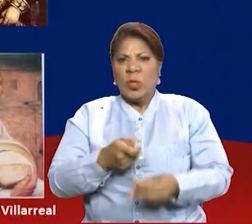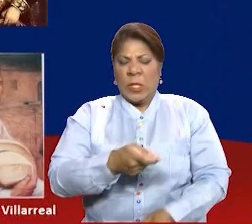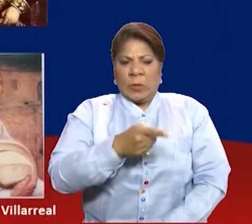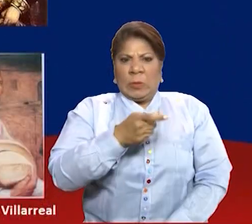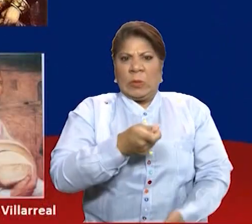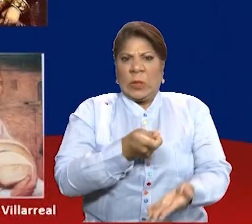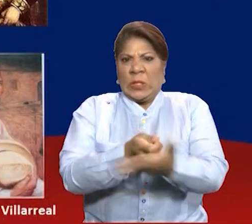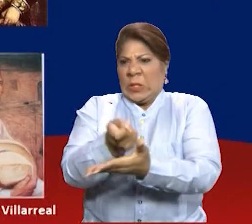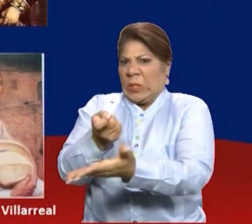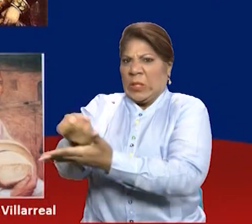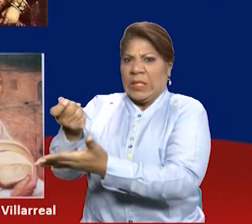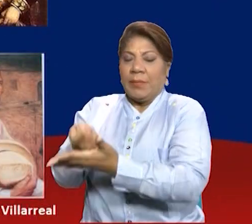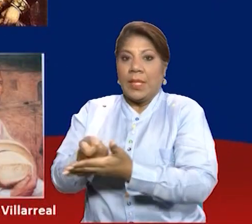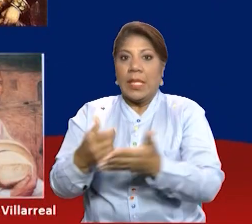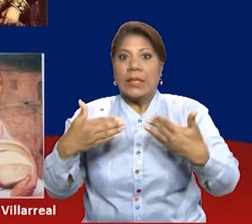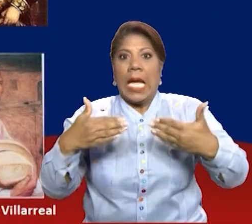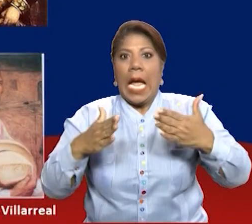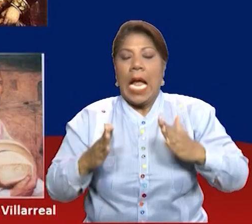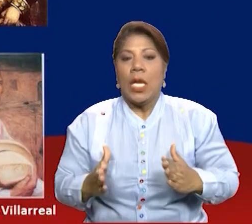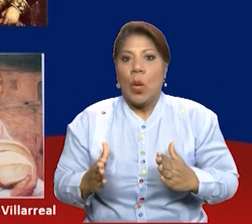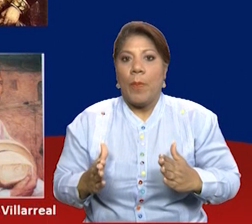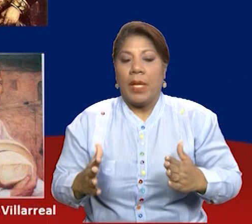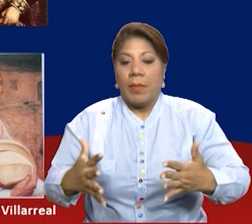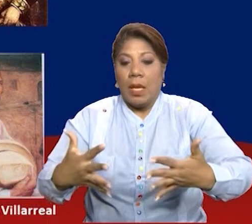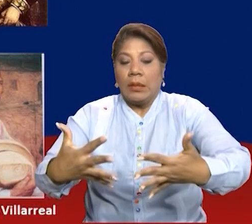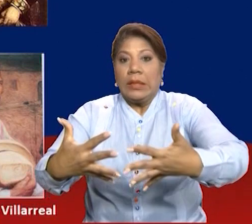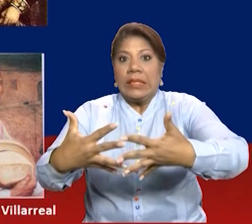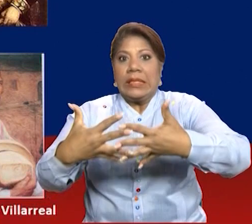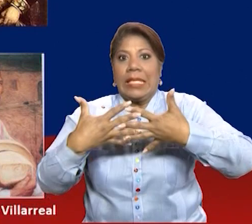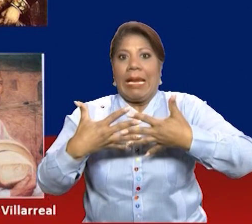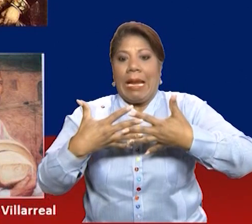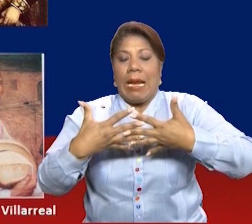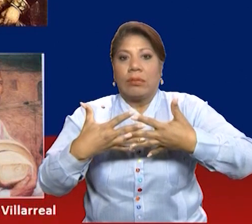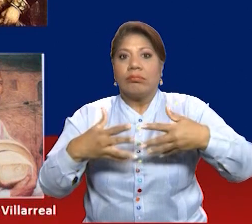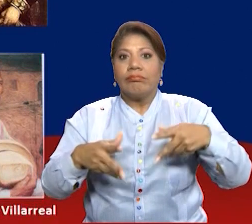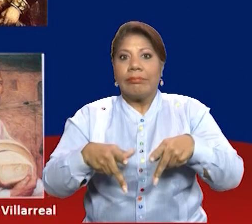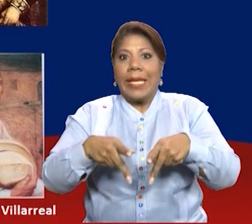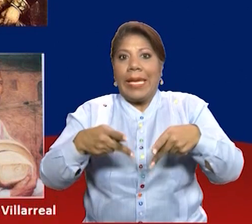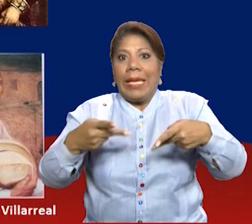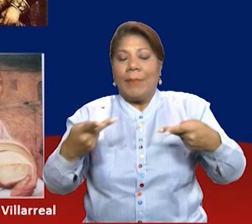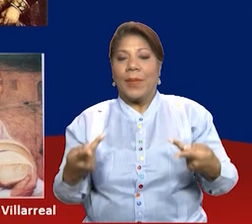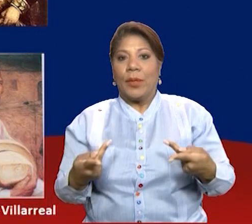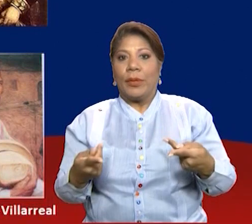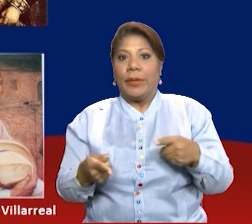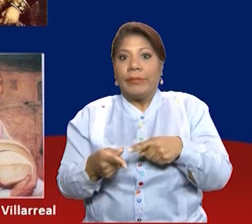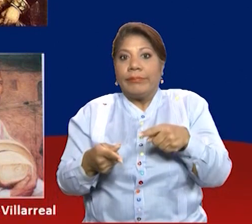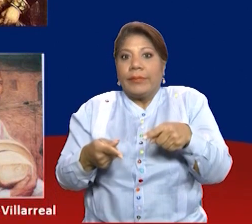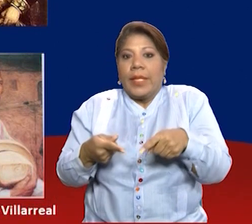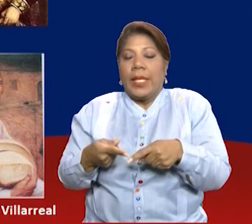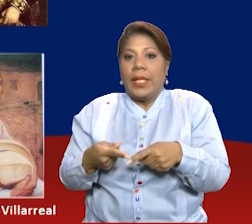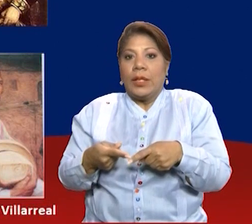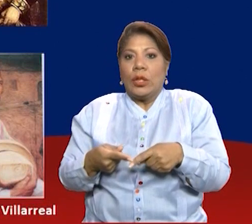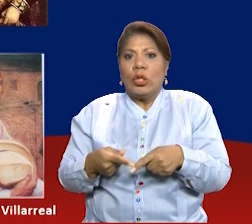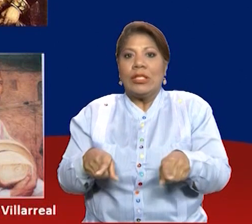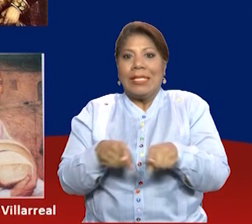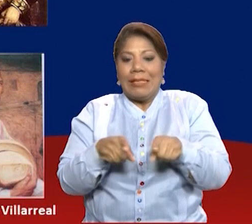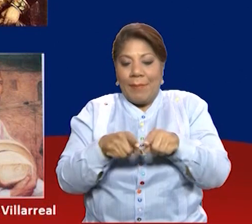amenazas a la población y cerraron el periódico. Otras causas como la